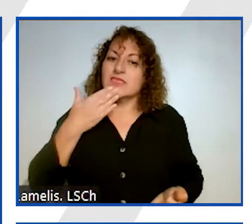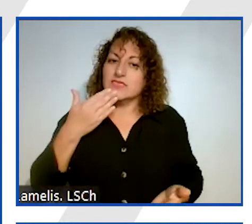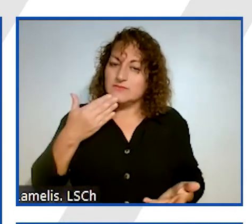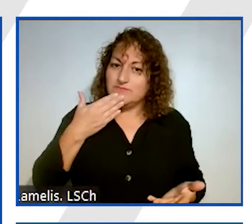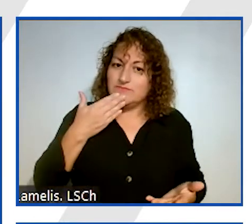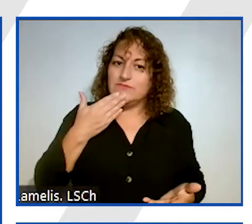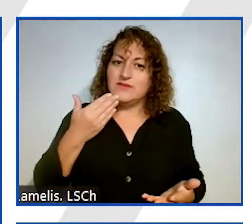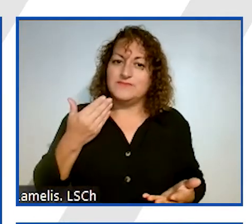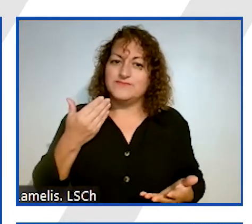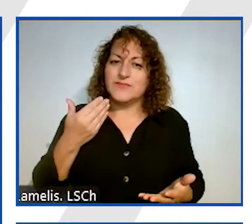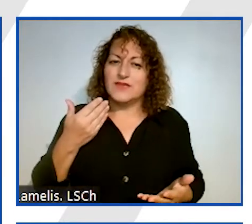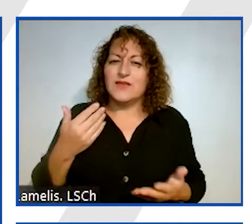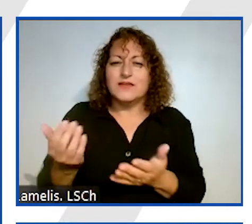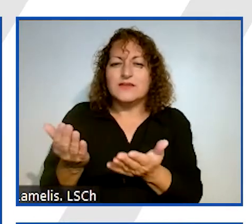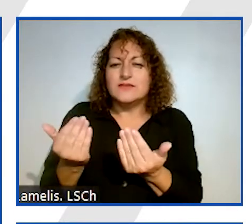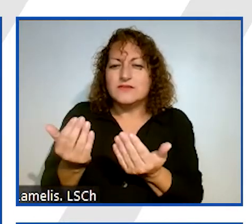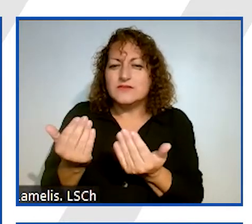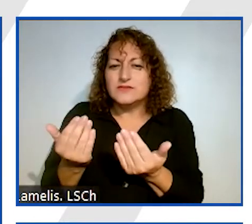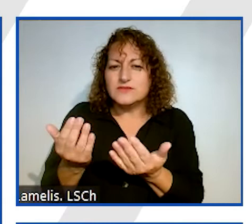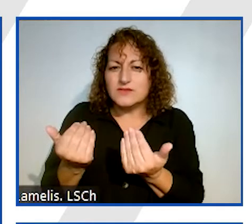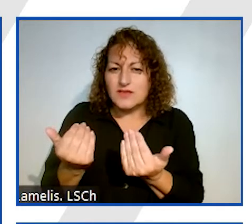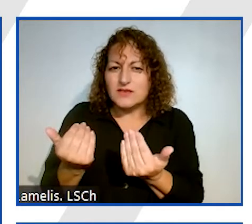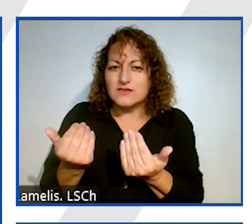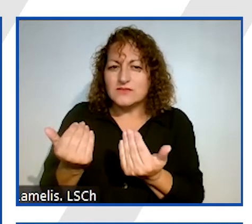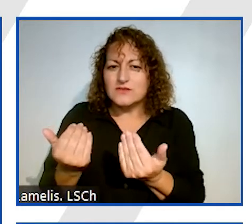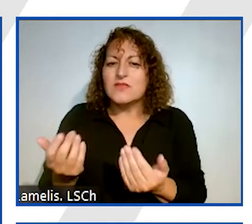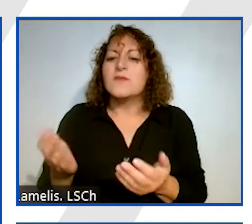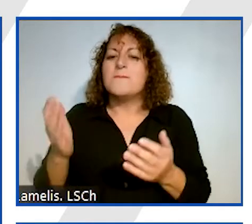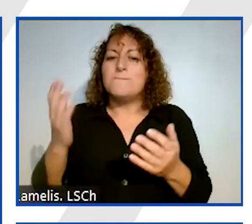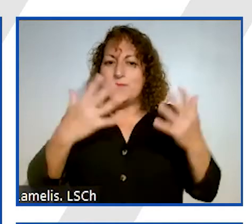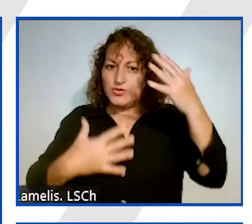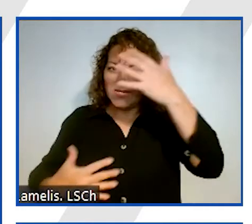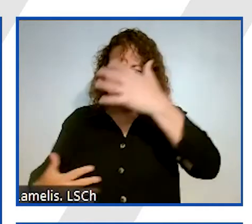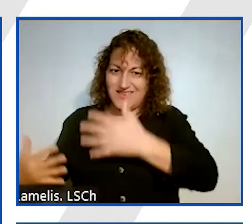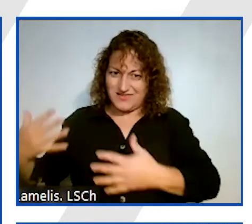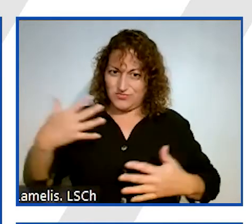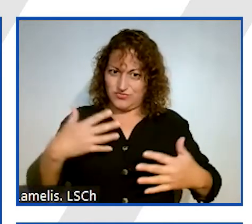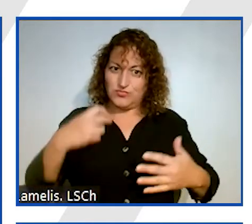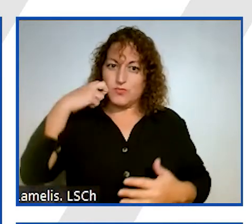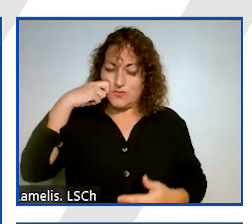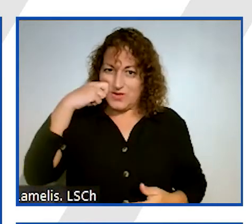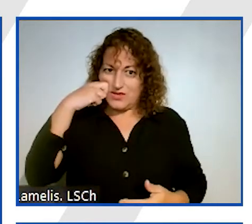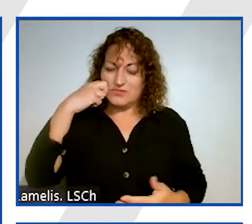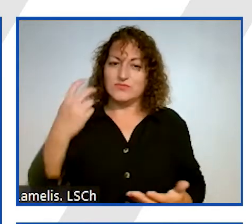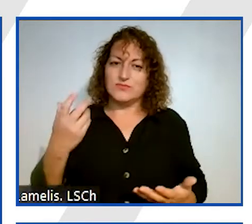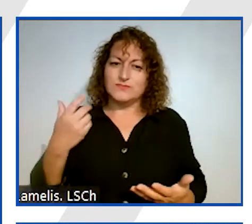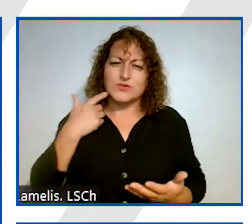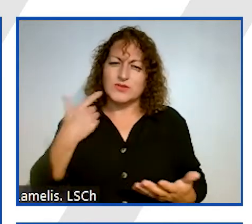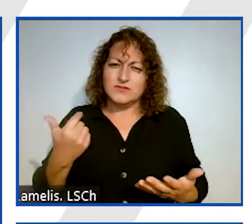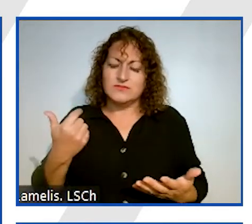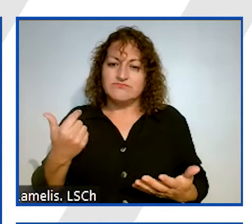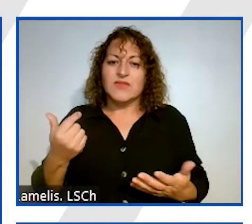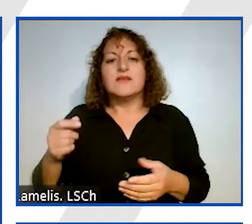una necesidad. Es una necesidad de protección. ¿De protección de qué? De nosotros. Porque si bien los tiburones tienen una